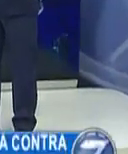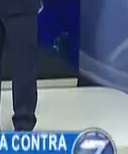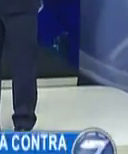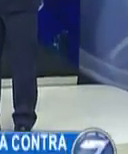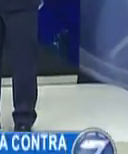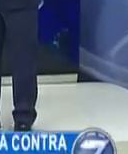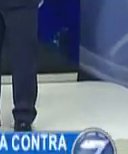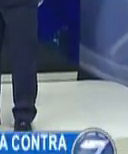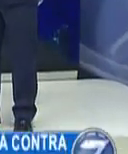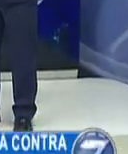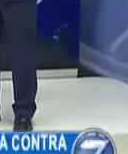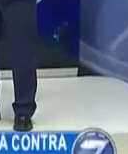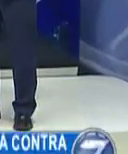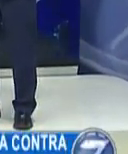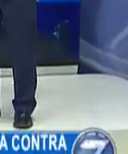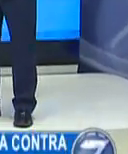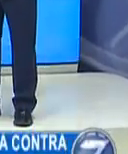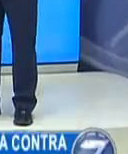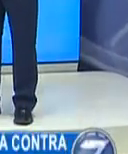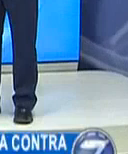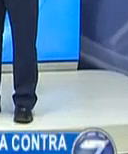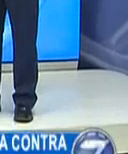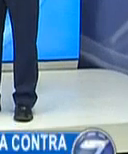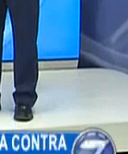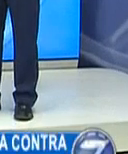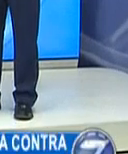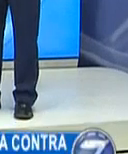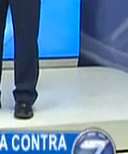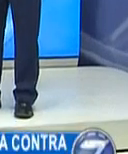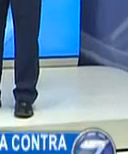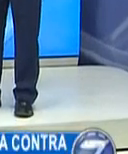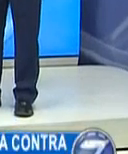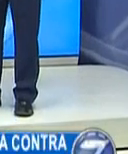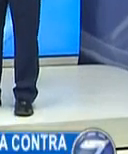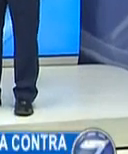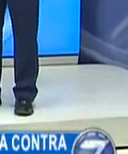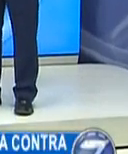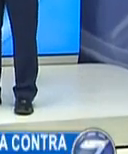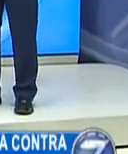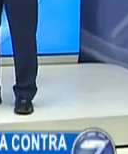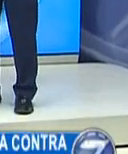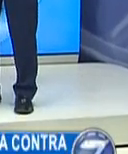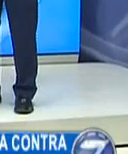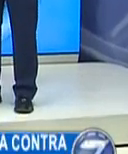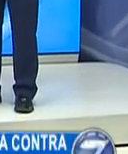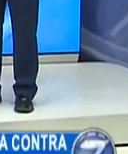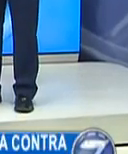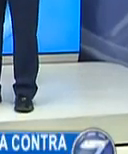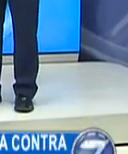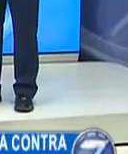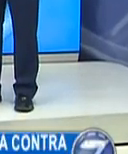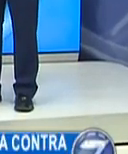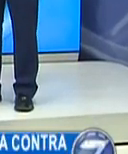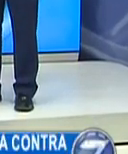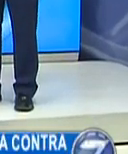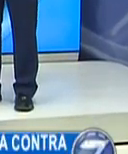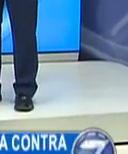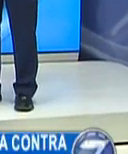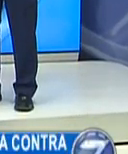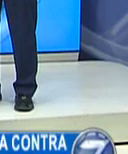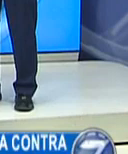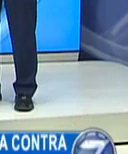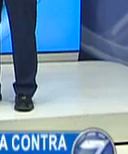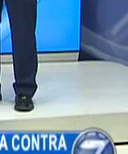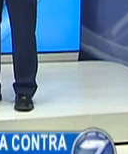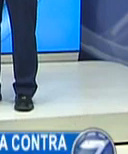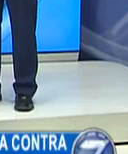también el mandatario guatemalteco allá en los Estados Unidos abordó otros temas importantes como el de la migración, la lucha contra la corrupción